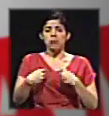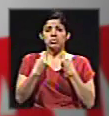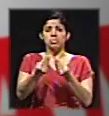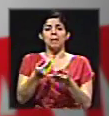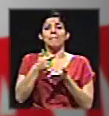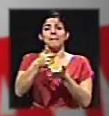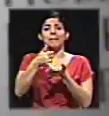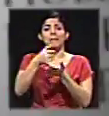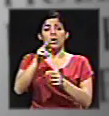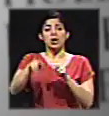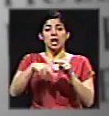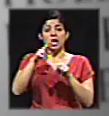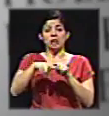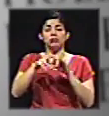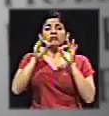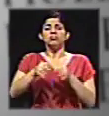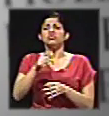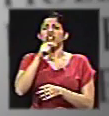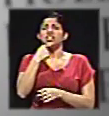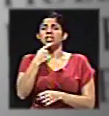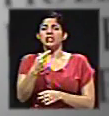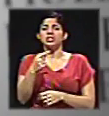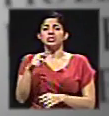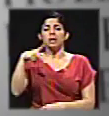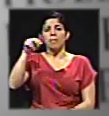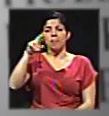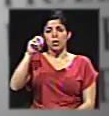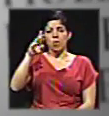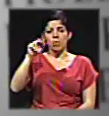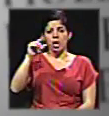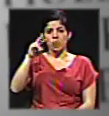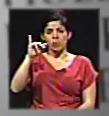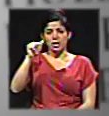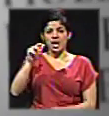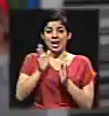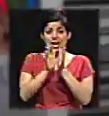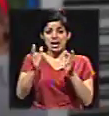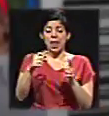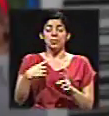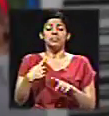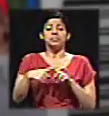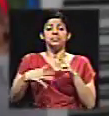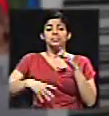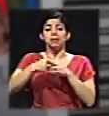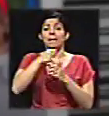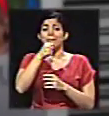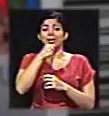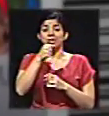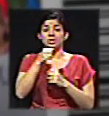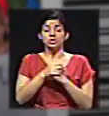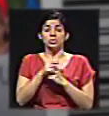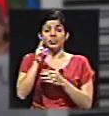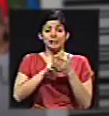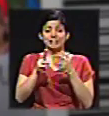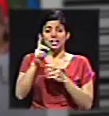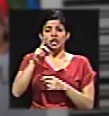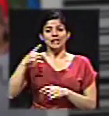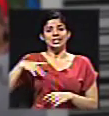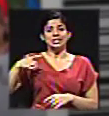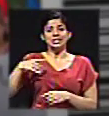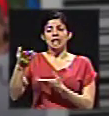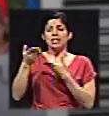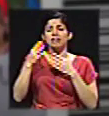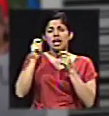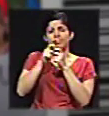premios nacionales, afirma la Procuraduría General. Y además, periodista de Universidad en Chile, Gilberto López, nos detalla los